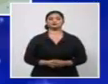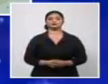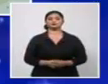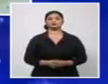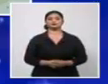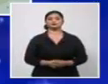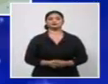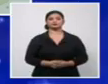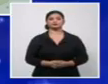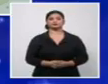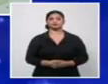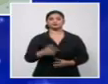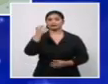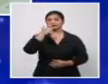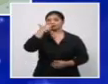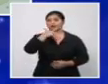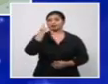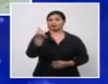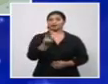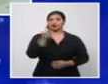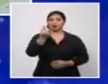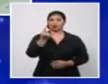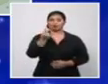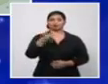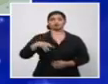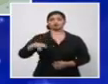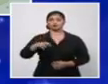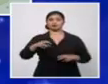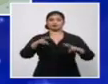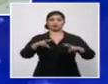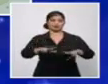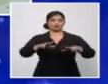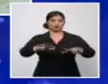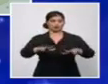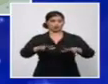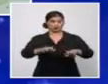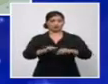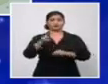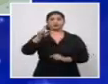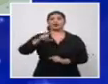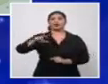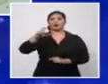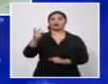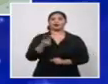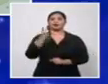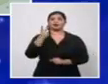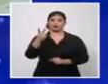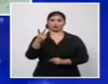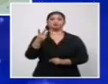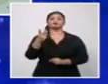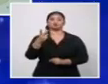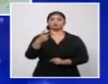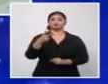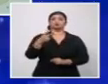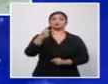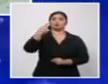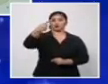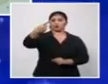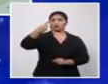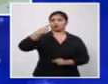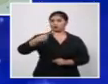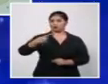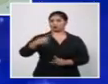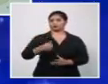1 paciente importado de Morón. De Camagüey, 2 importados. De Nuevitas y Guaymaro, 1 de cada